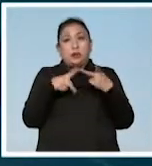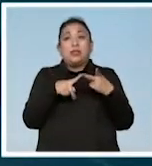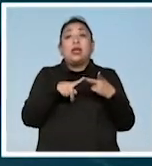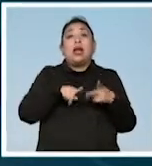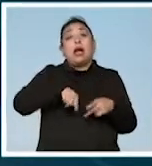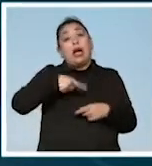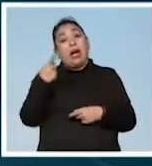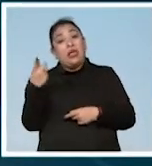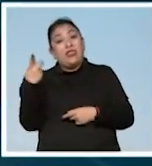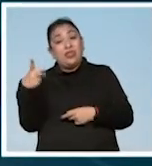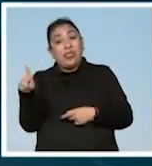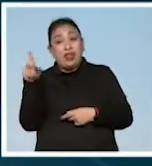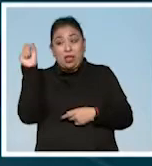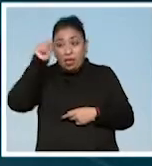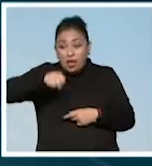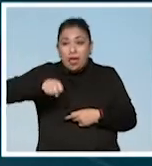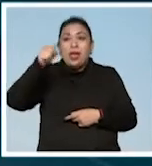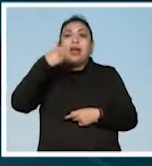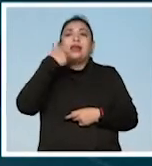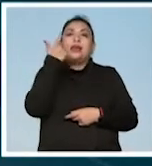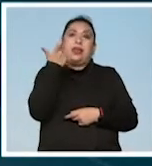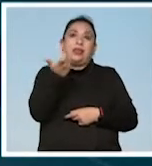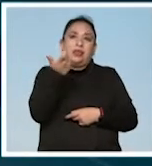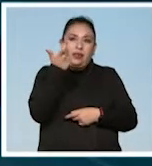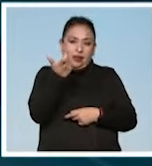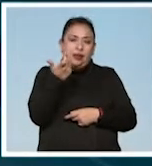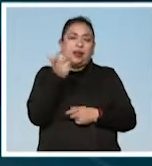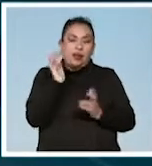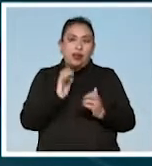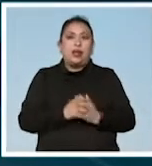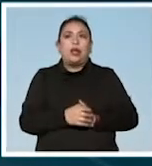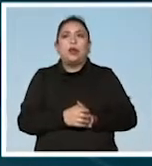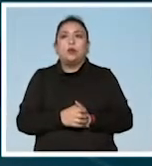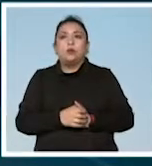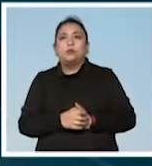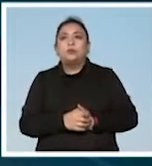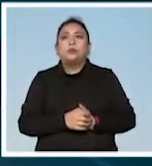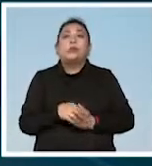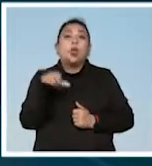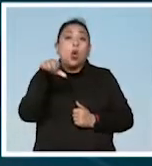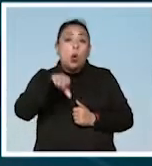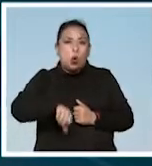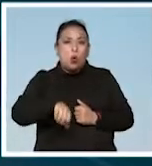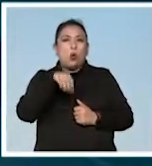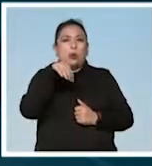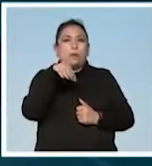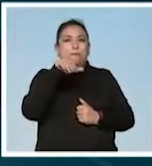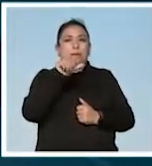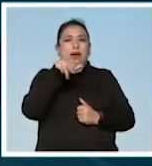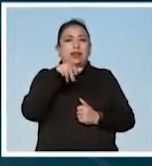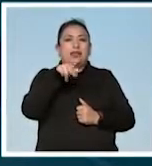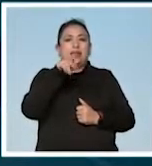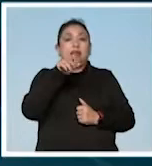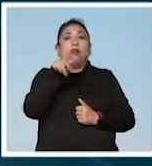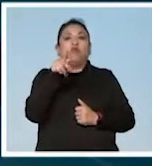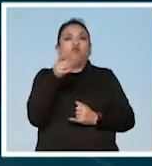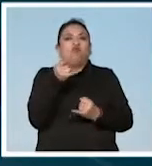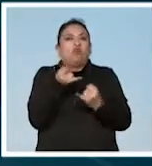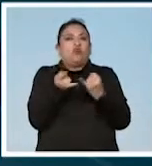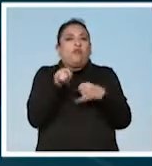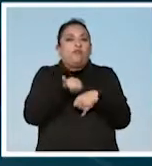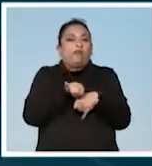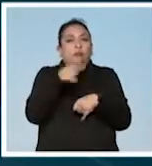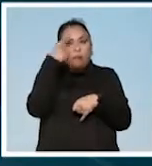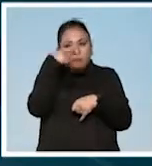se levanta la pata derecha, se quiere atraer fortuna o dinero. Hoy en día, Maneki Neko es un amuleto muy famoso